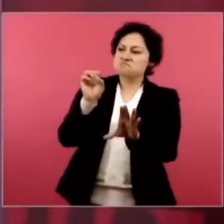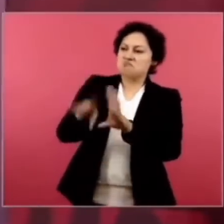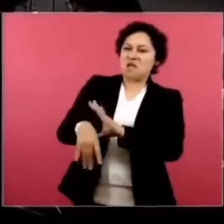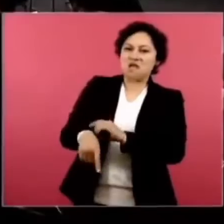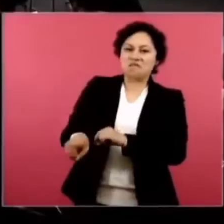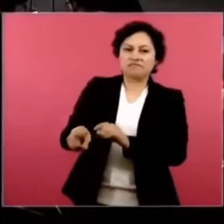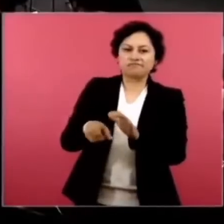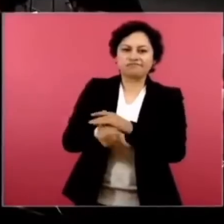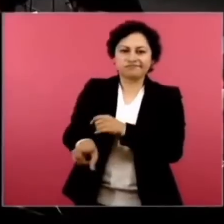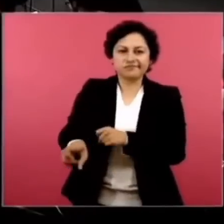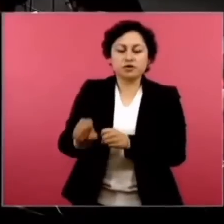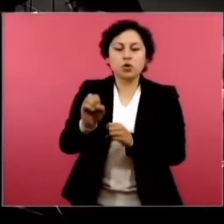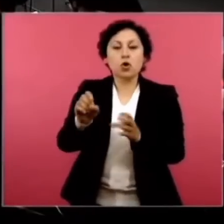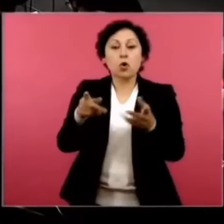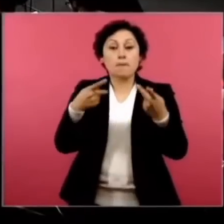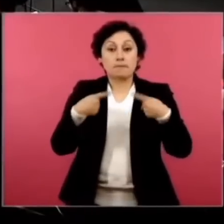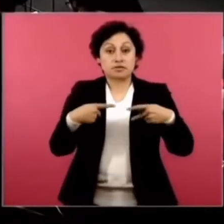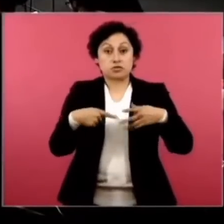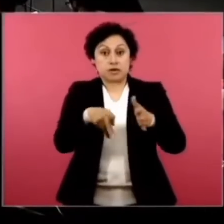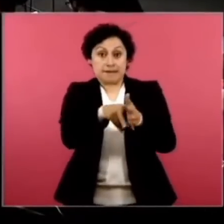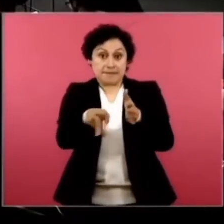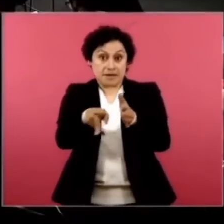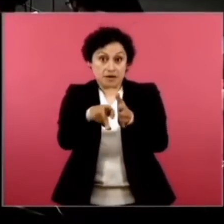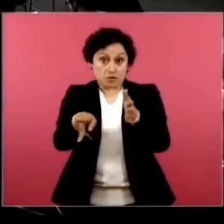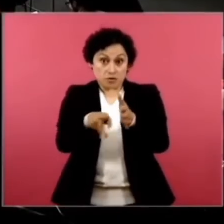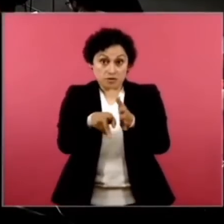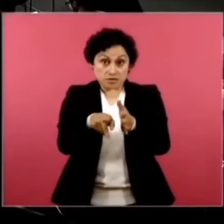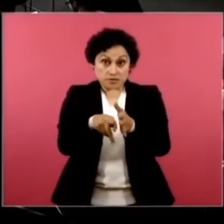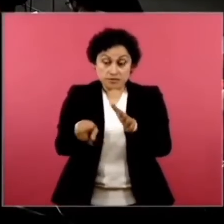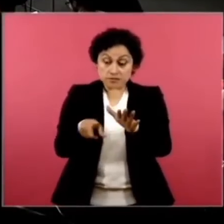Y periodistas chayoteros tampoco.